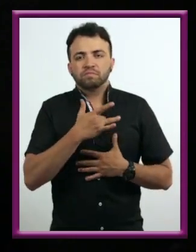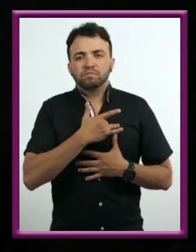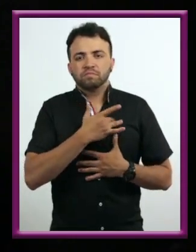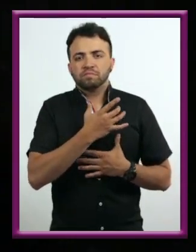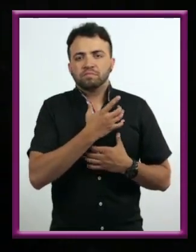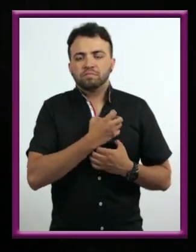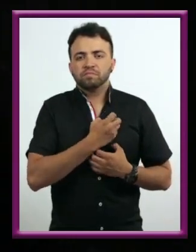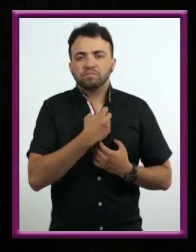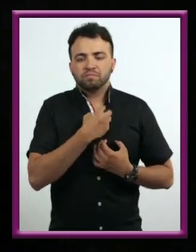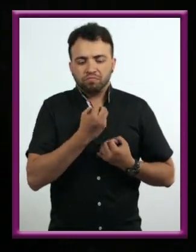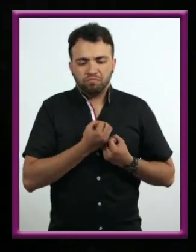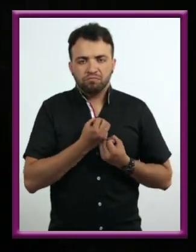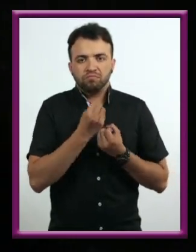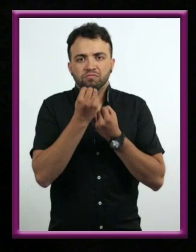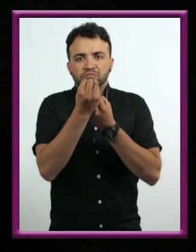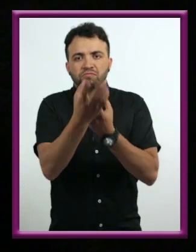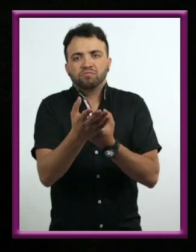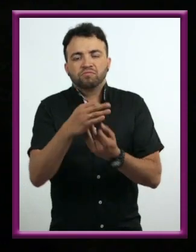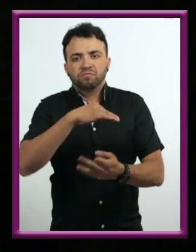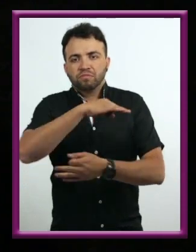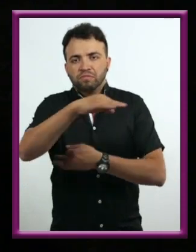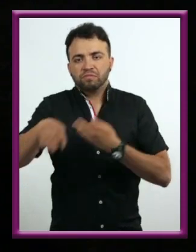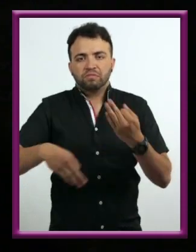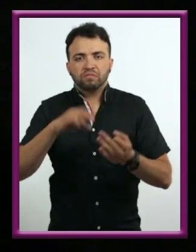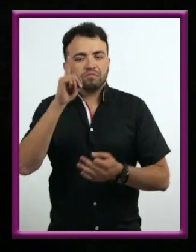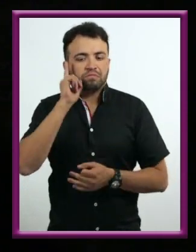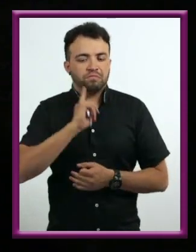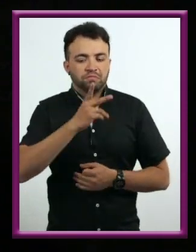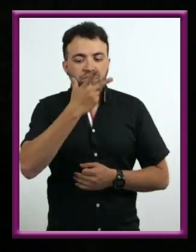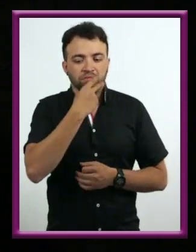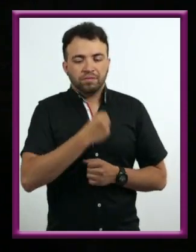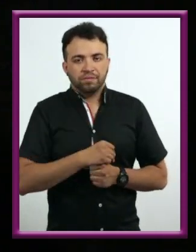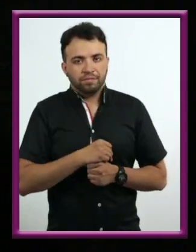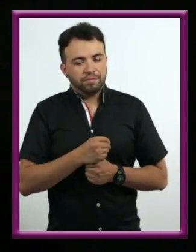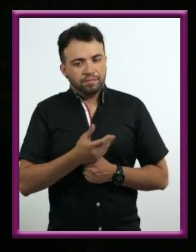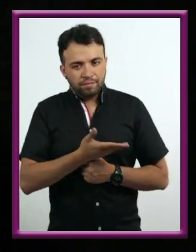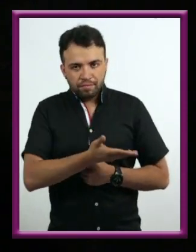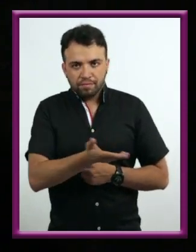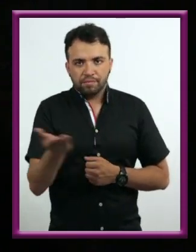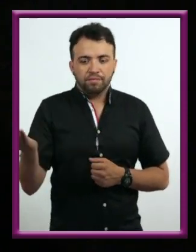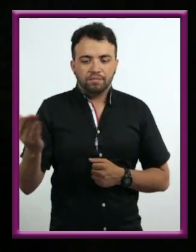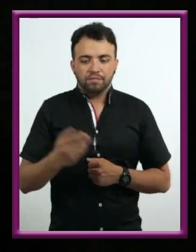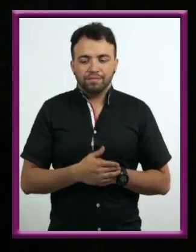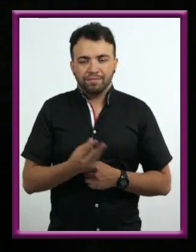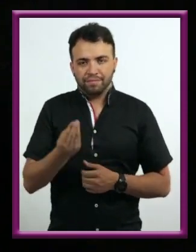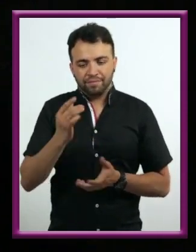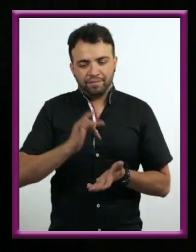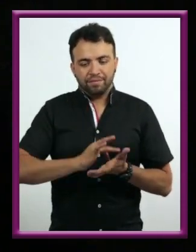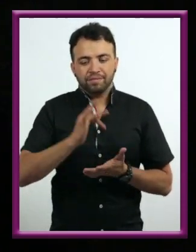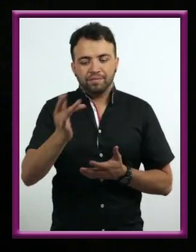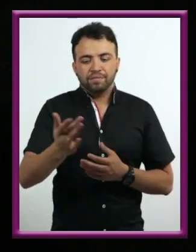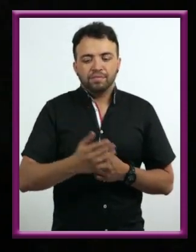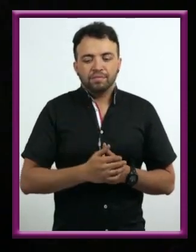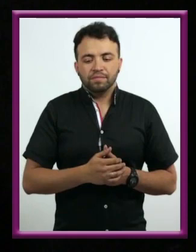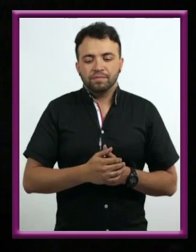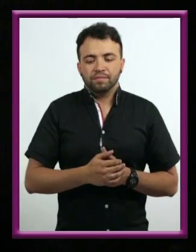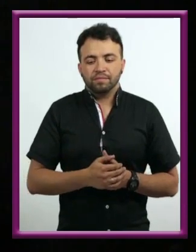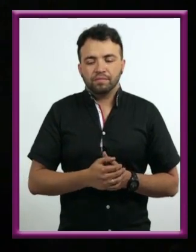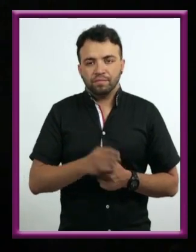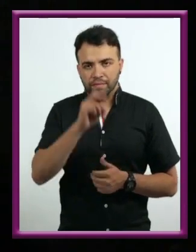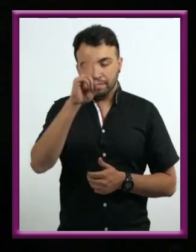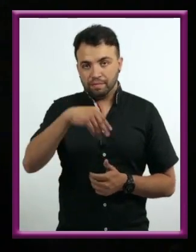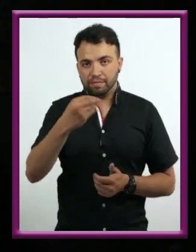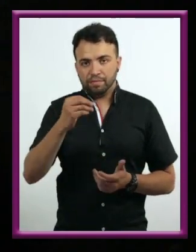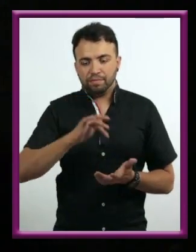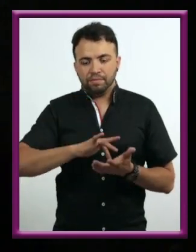verdad, gracias. Se ve que ustedes son un público muy conocedor que aprecia el arte fino del stand-up y no les voy a fallar. Hace